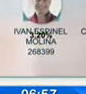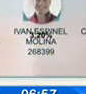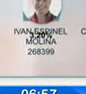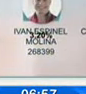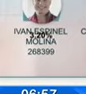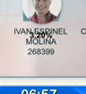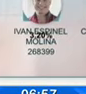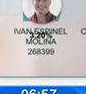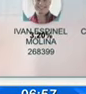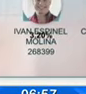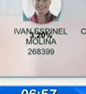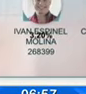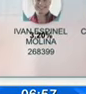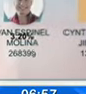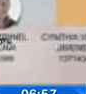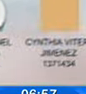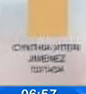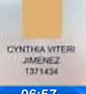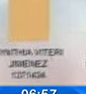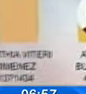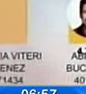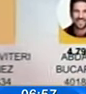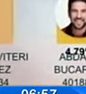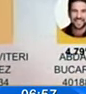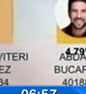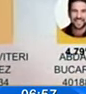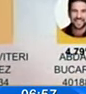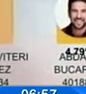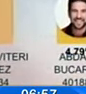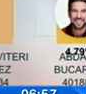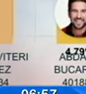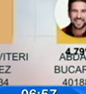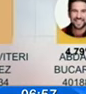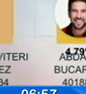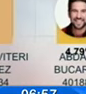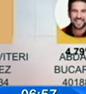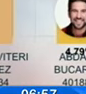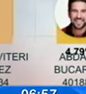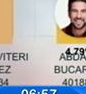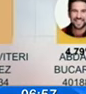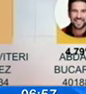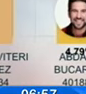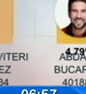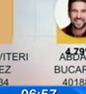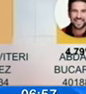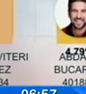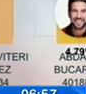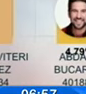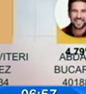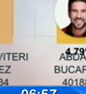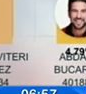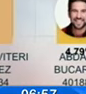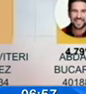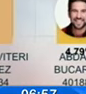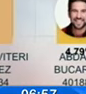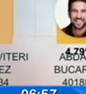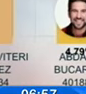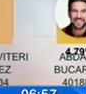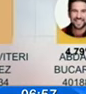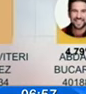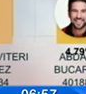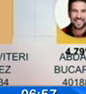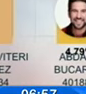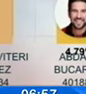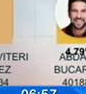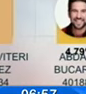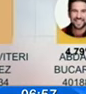despacio, lentamente, pues estos datos del CNE, y le pone en la cabeza a Lenín Moreno